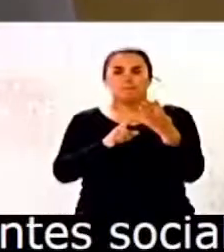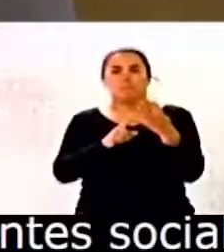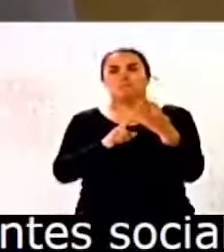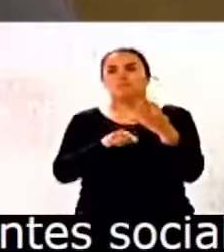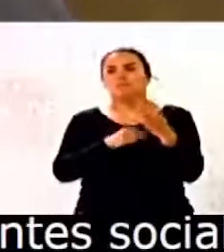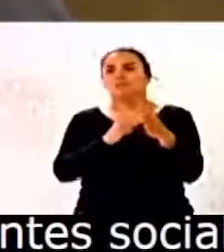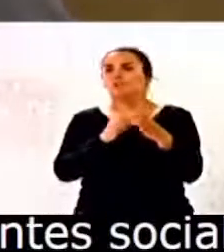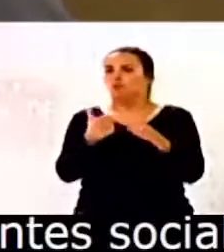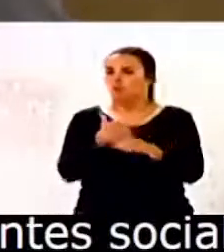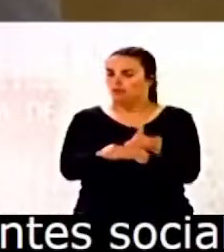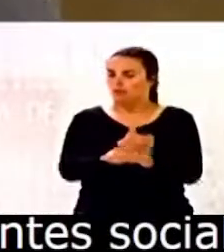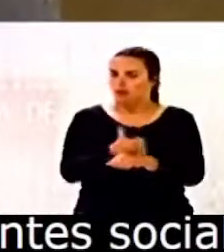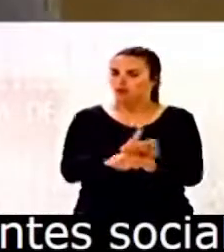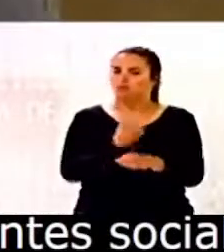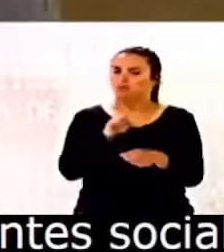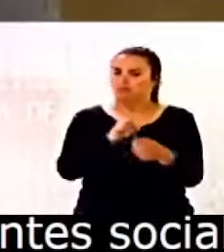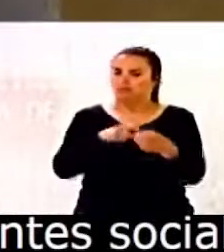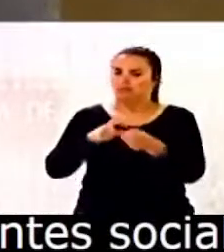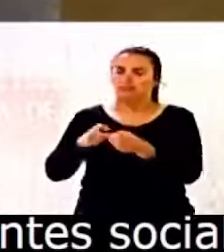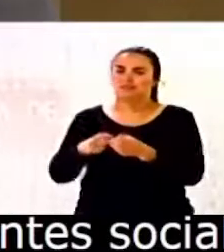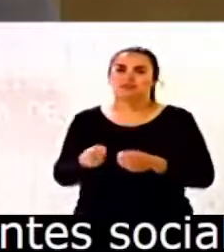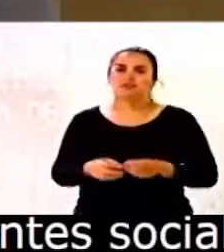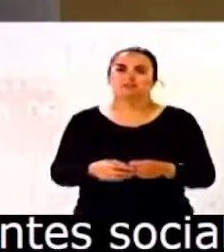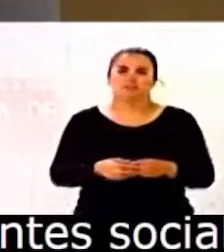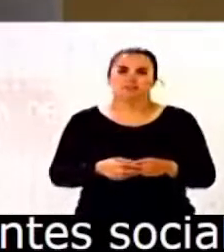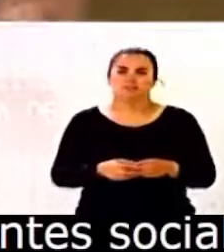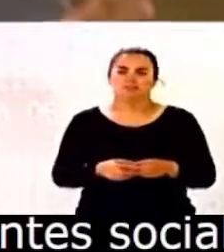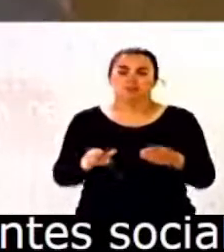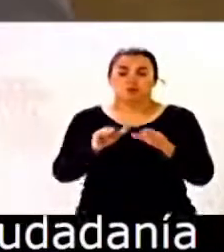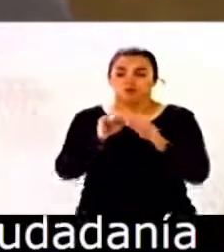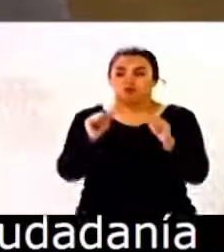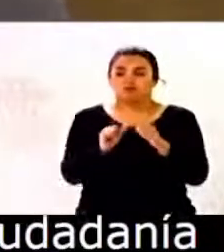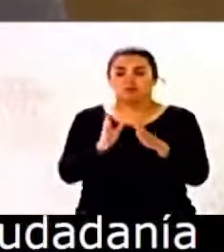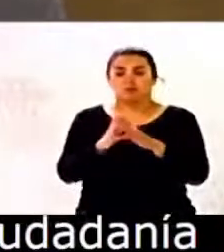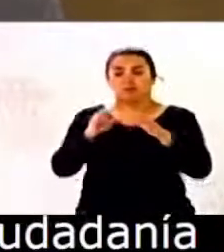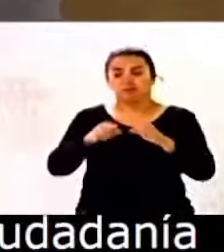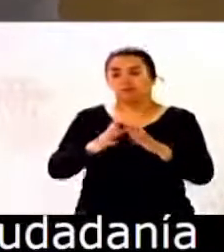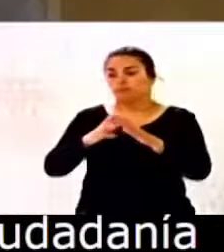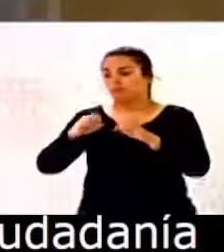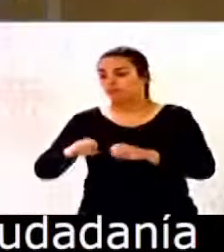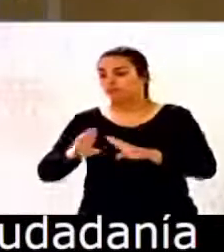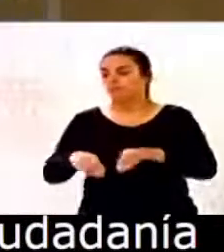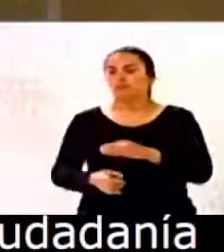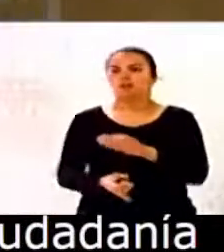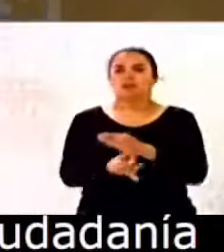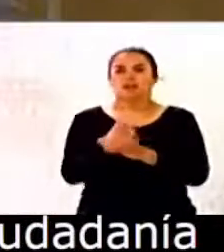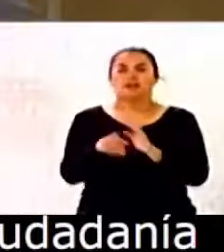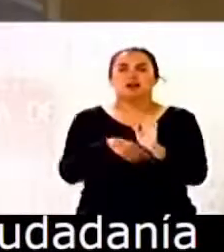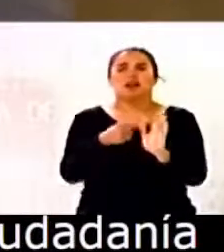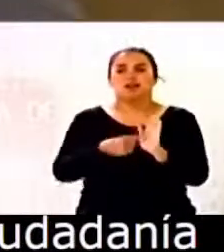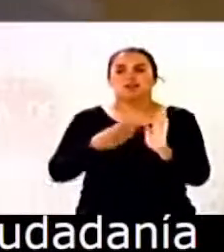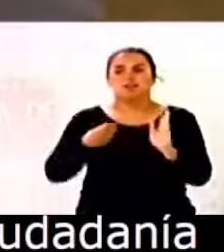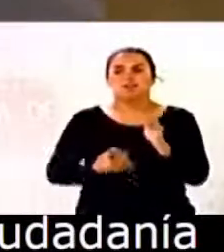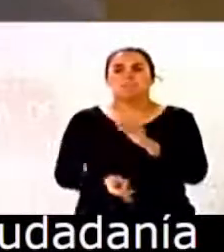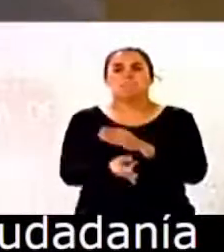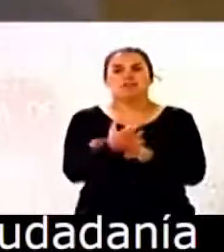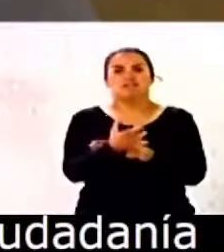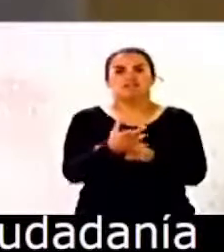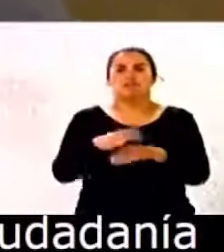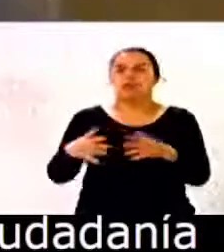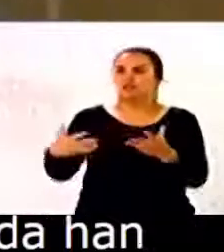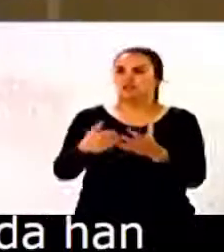la ciudadanía que ha participado, que de manera consensuada, como digo, han creado ese marco para que todas